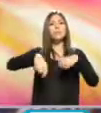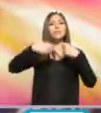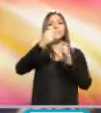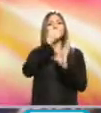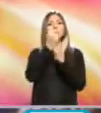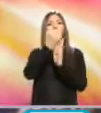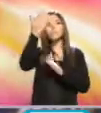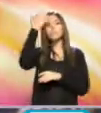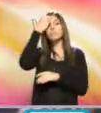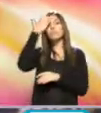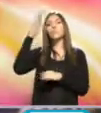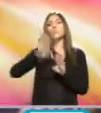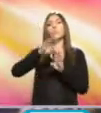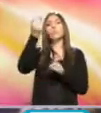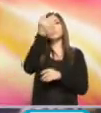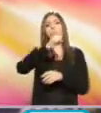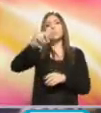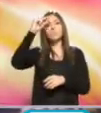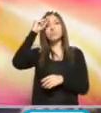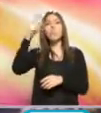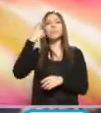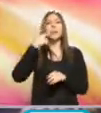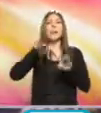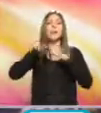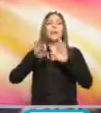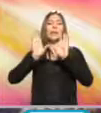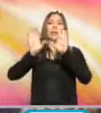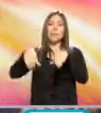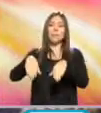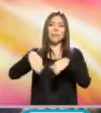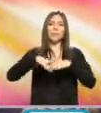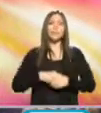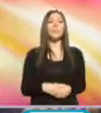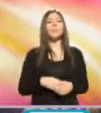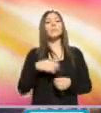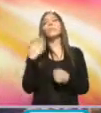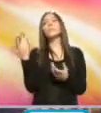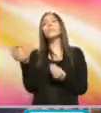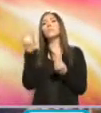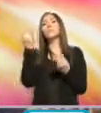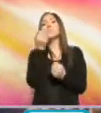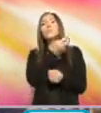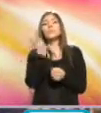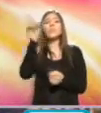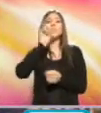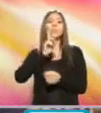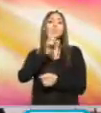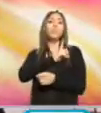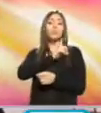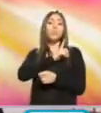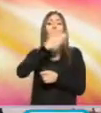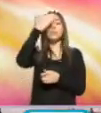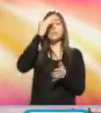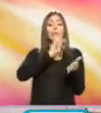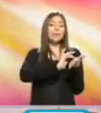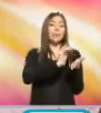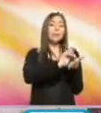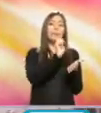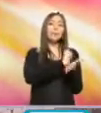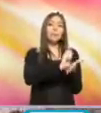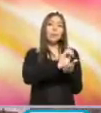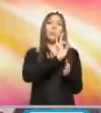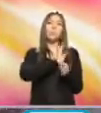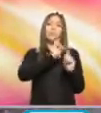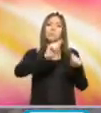para el empleo, para el trabajo. ¿Qué significa esto? Que muchas mujeres que solamente saben leer y escribir pueden tener